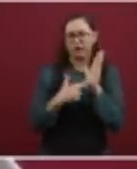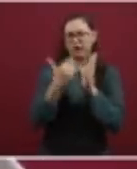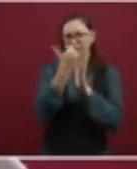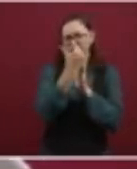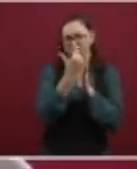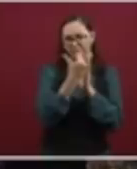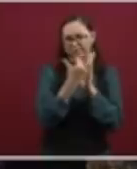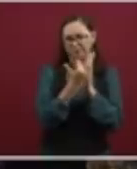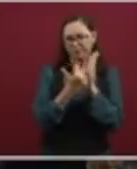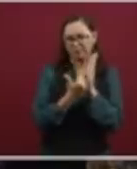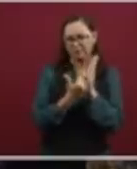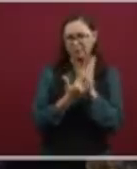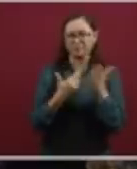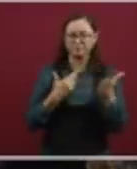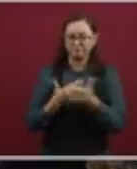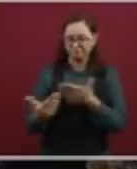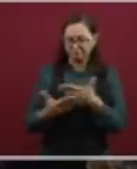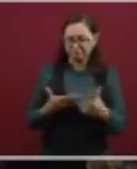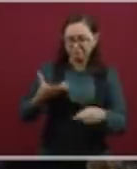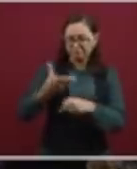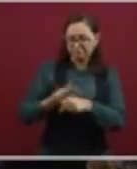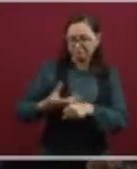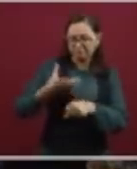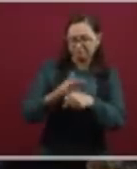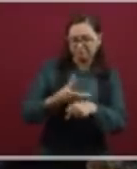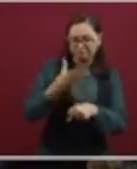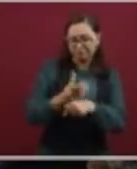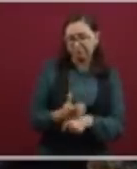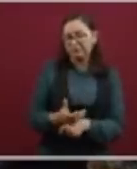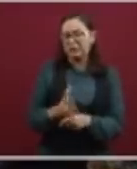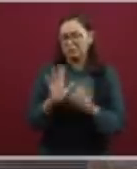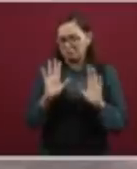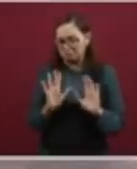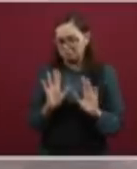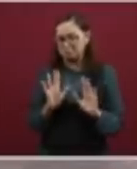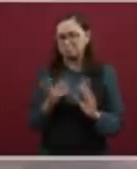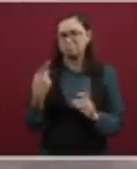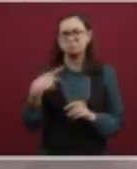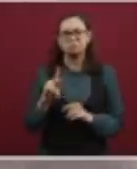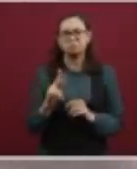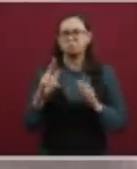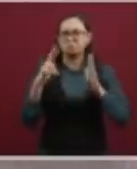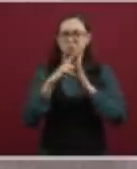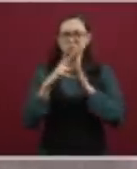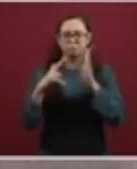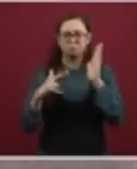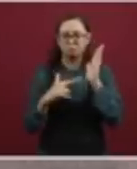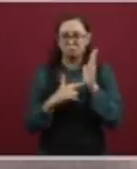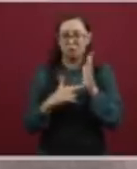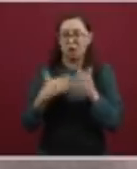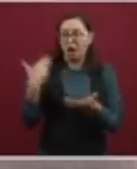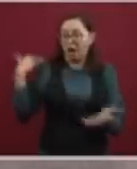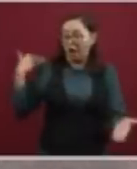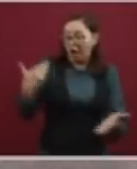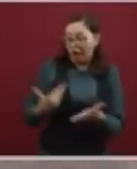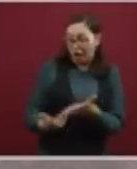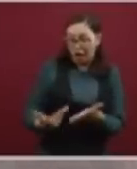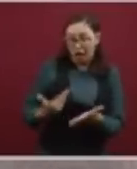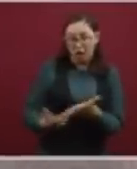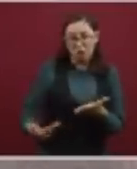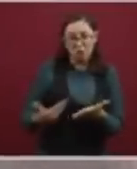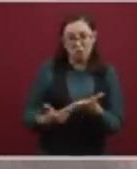reglamento, actualizarlo en caso de ser necesario, pero la reglamentación que se cuenta